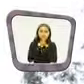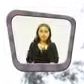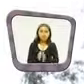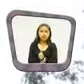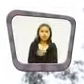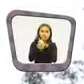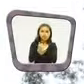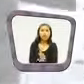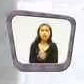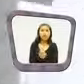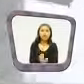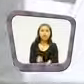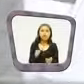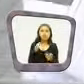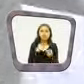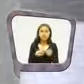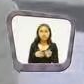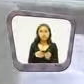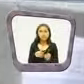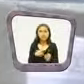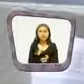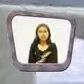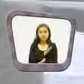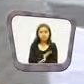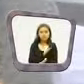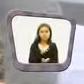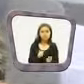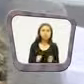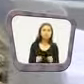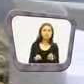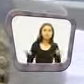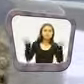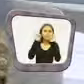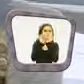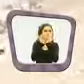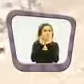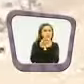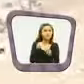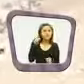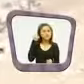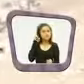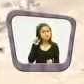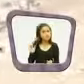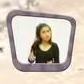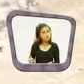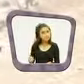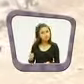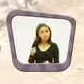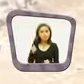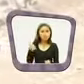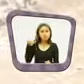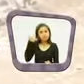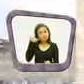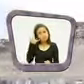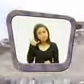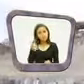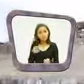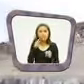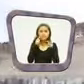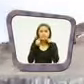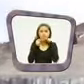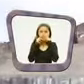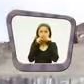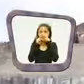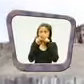para pedir ayuda en caso de quedar atrapado, copias de documentos importantes y una radio pequeña o tu celu para seguir las